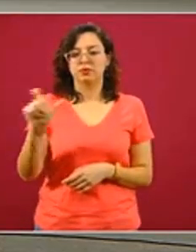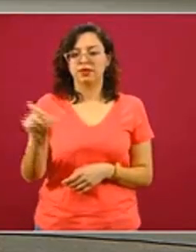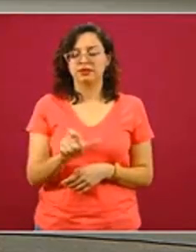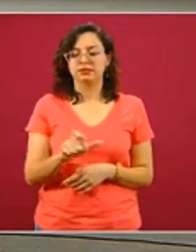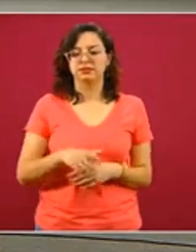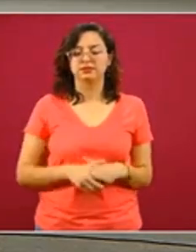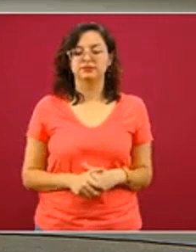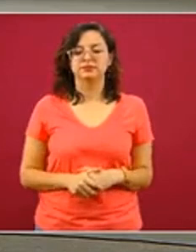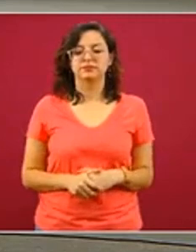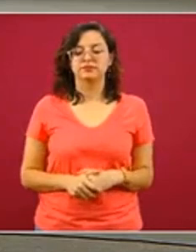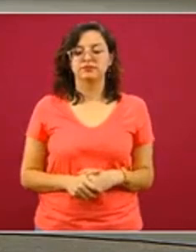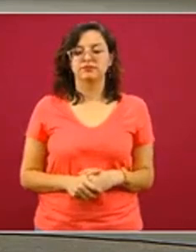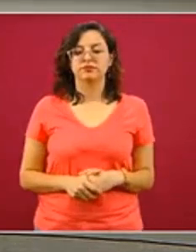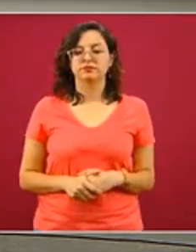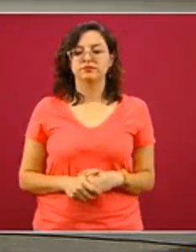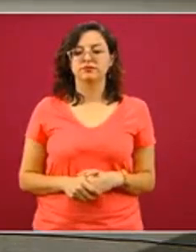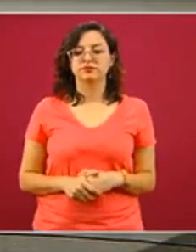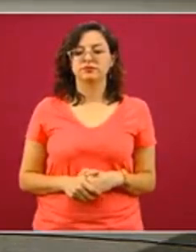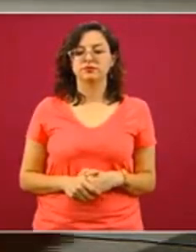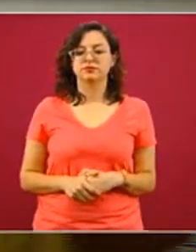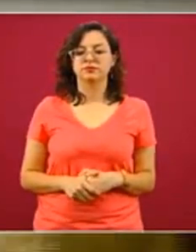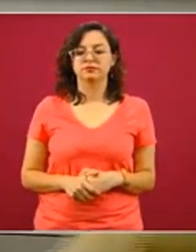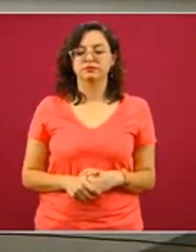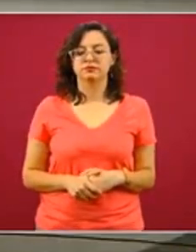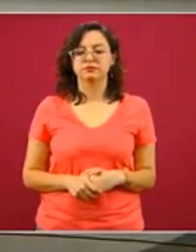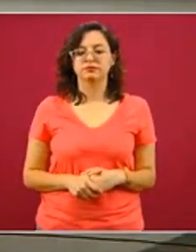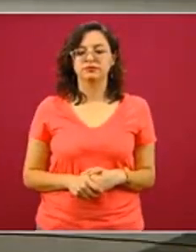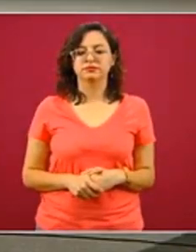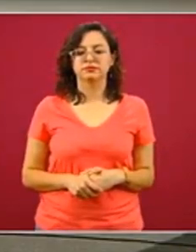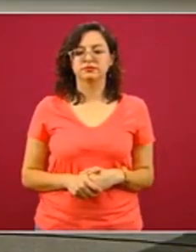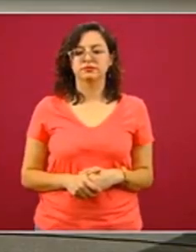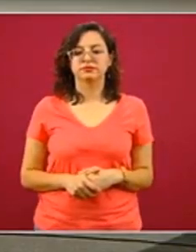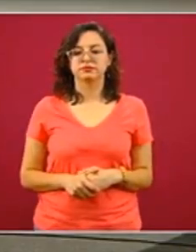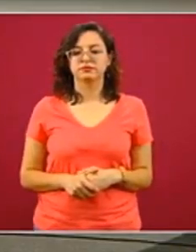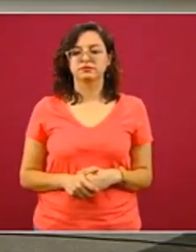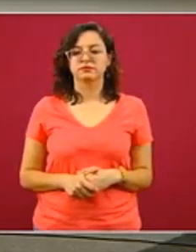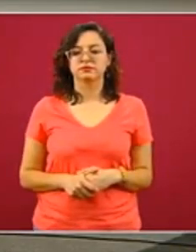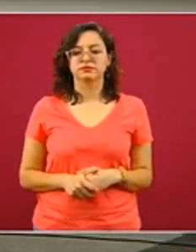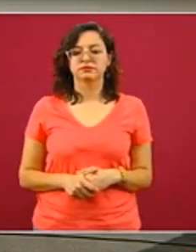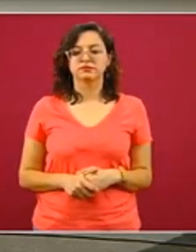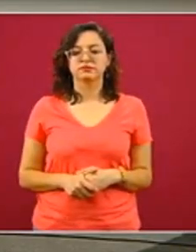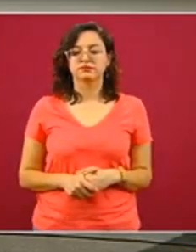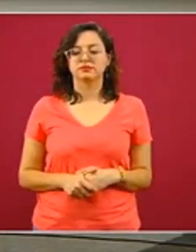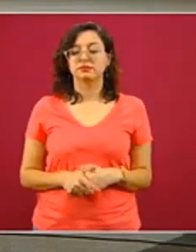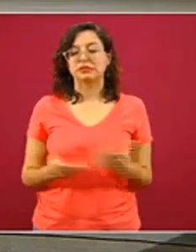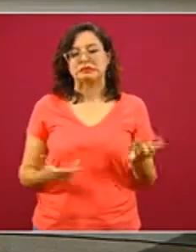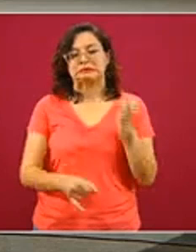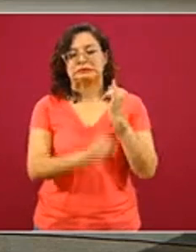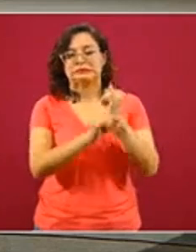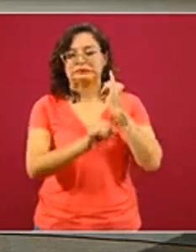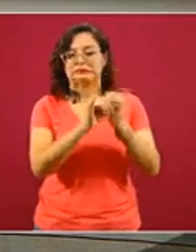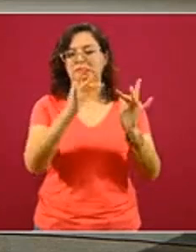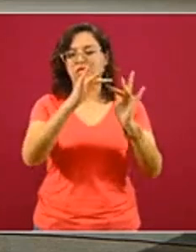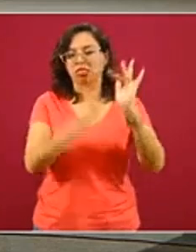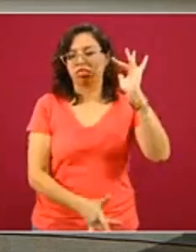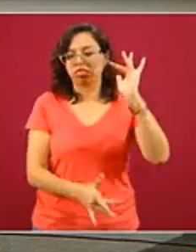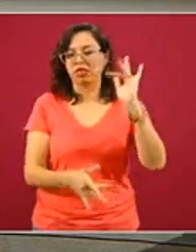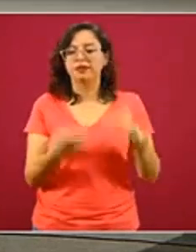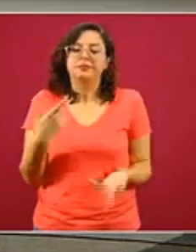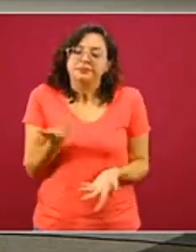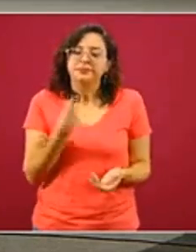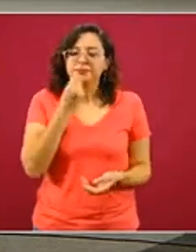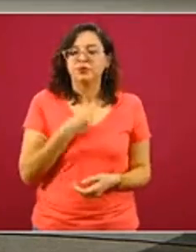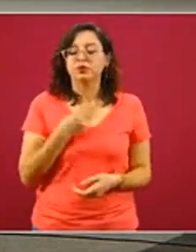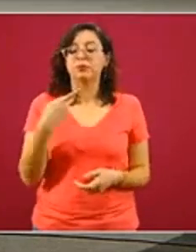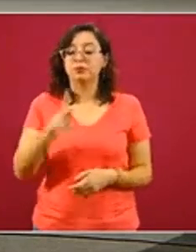inegi.org.mx. Y sale hay un problema de línea, pero sale un mapa y a partir del mapa existe